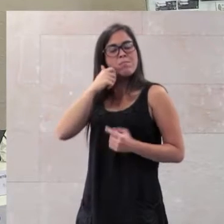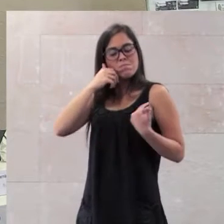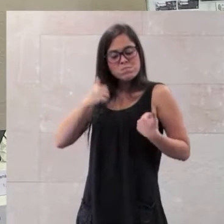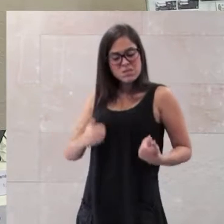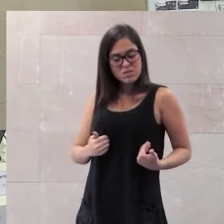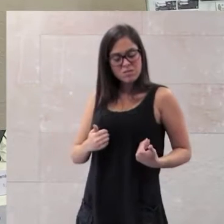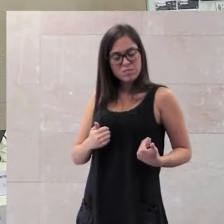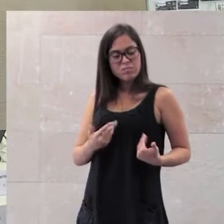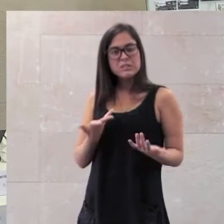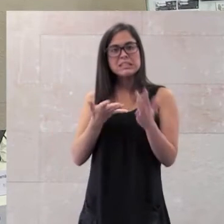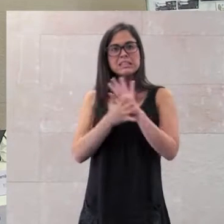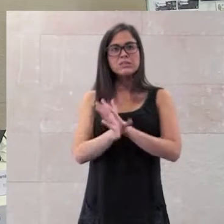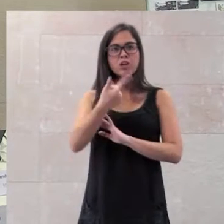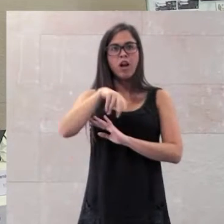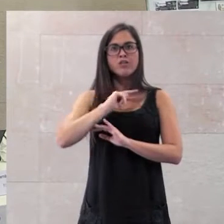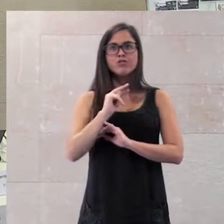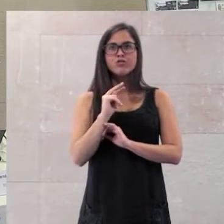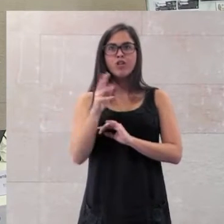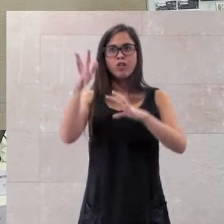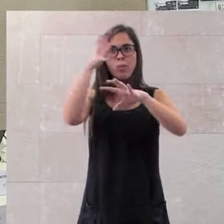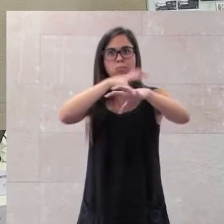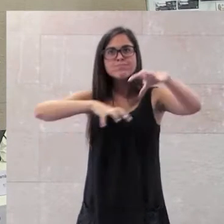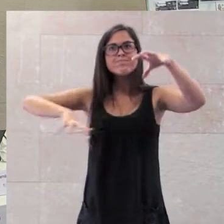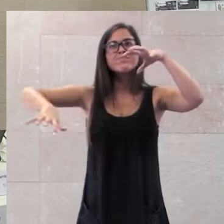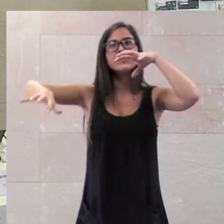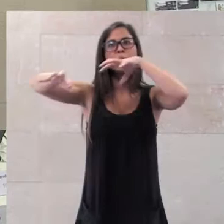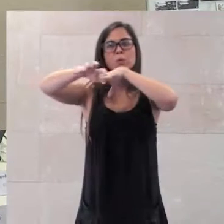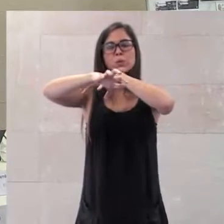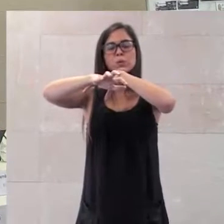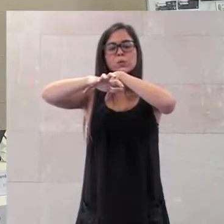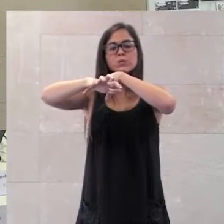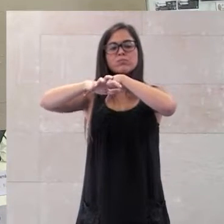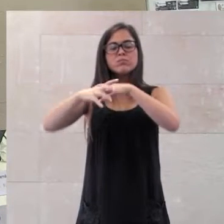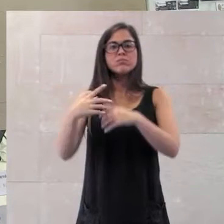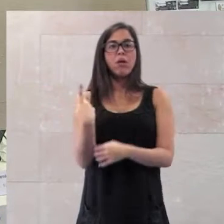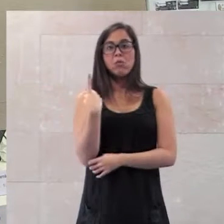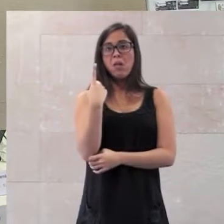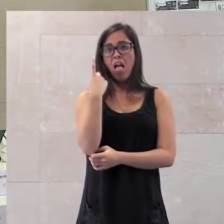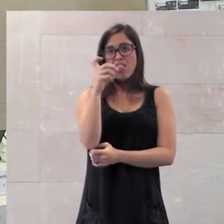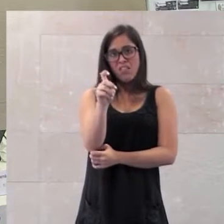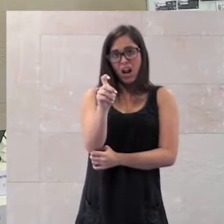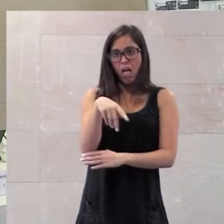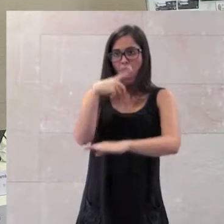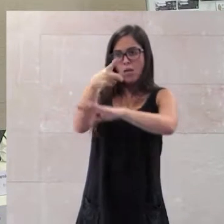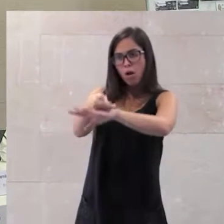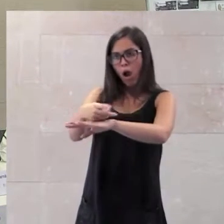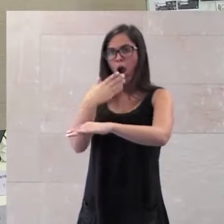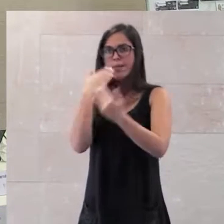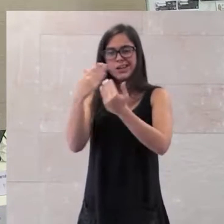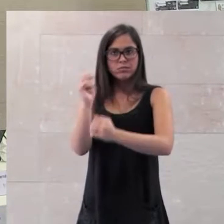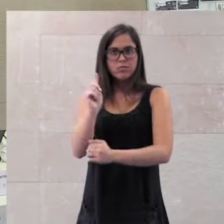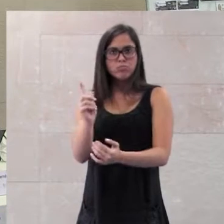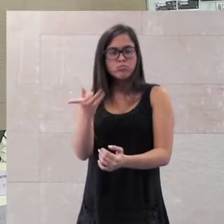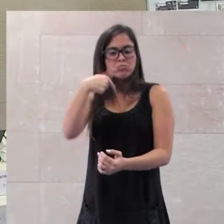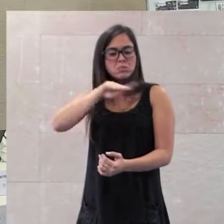sea, de lo que se trata es de reconocernos unas en otras. No es obligado a hablar si no se quiere. Se trata de